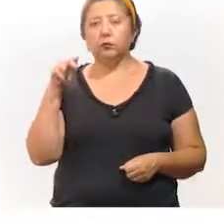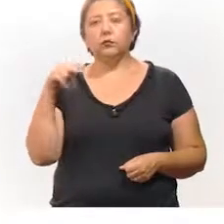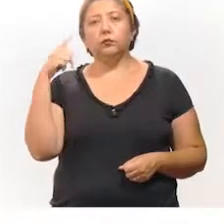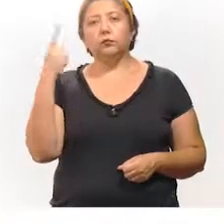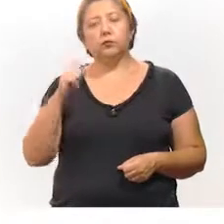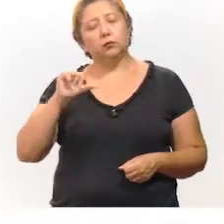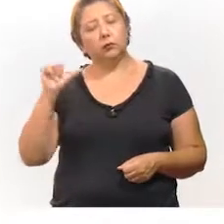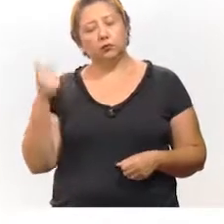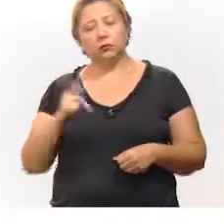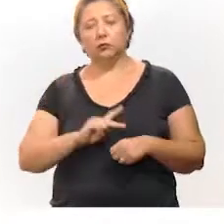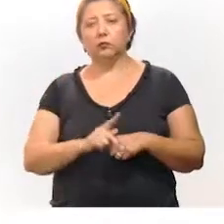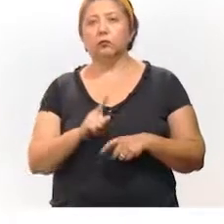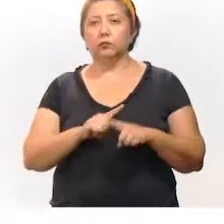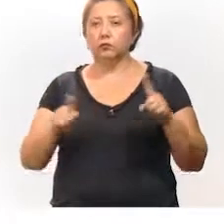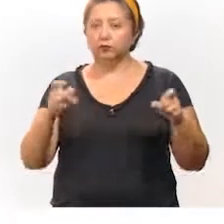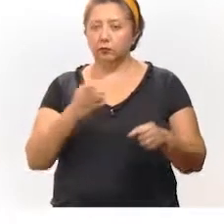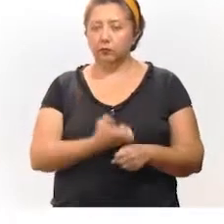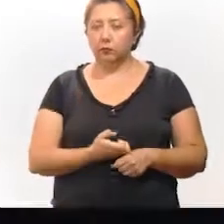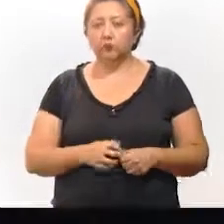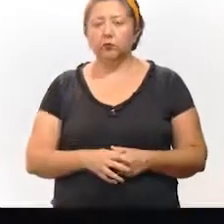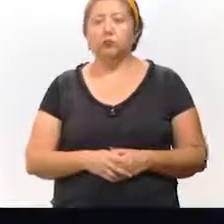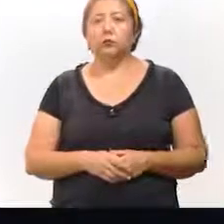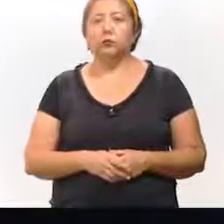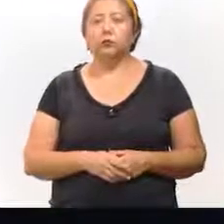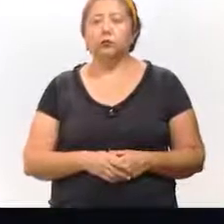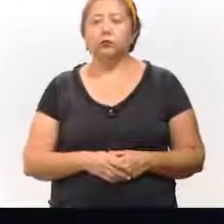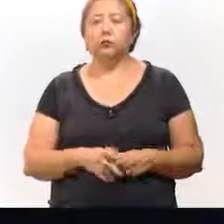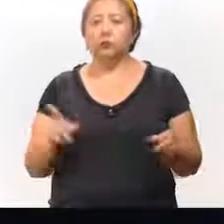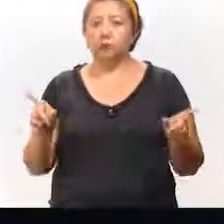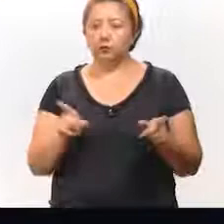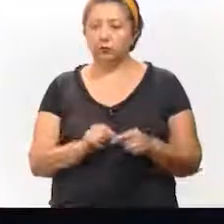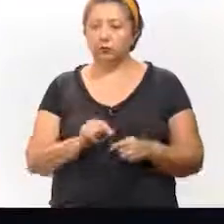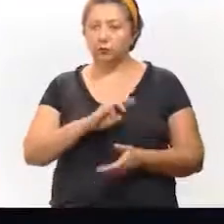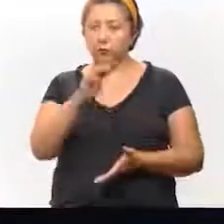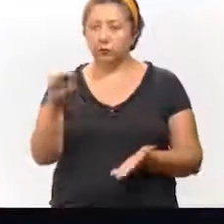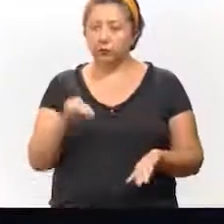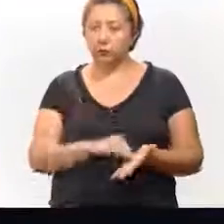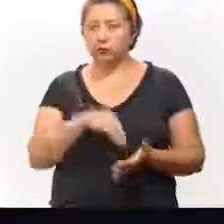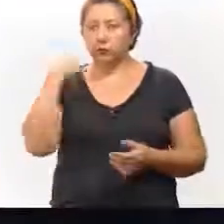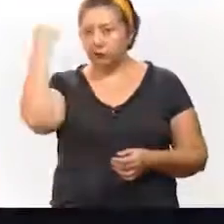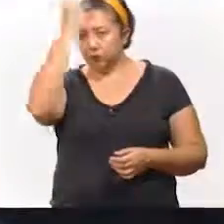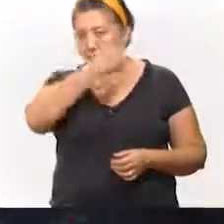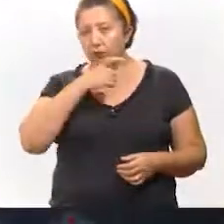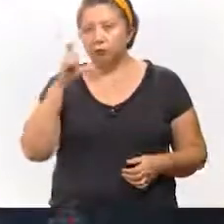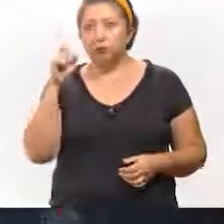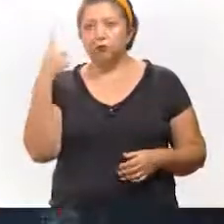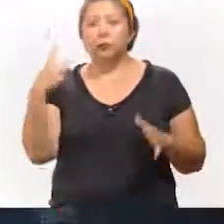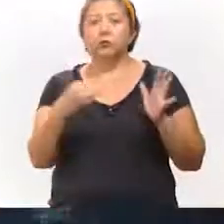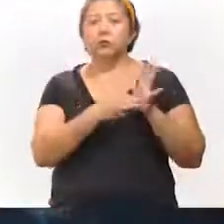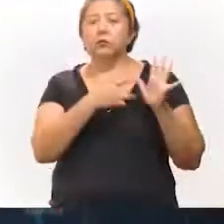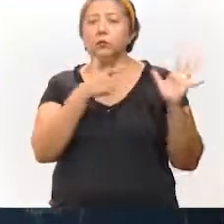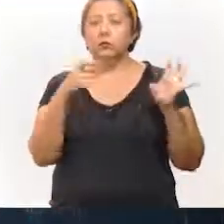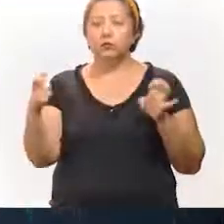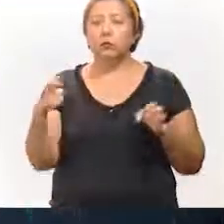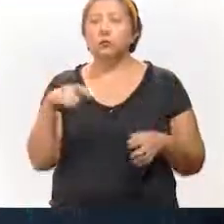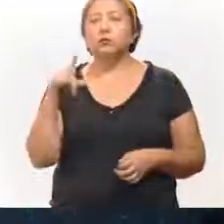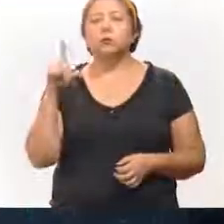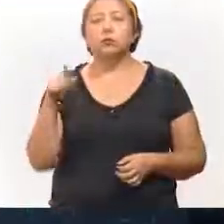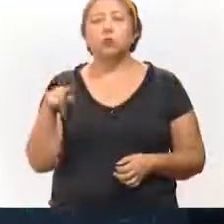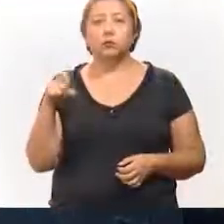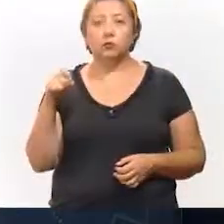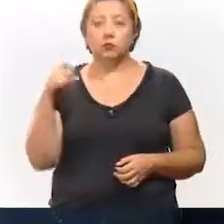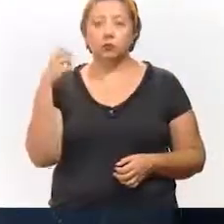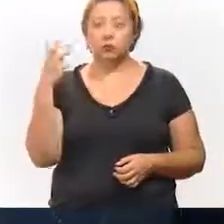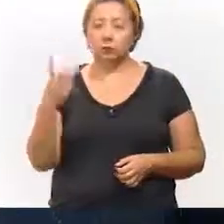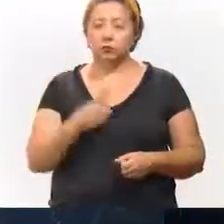281 son de otro país u otro estado. Específicamente en Mérida se han diagnosticado 21.723 personas